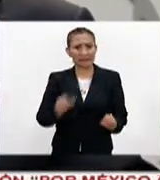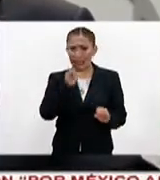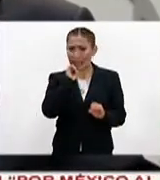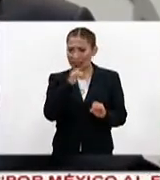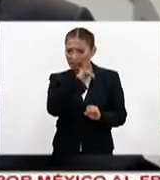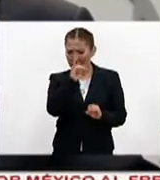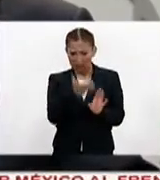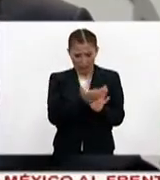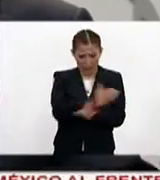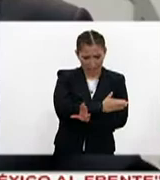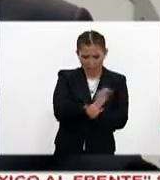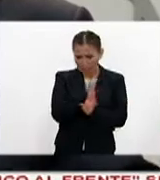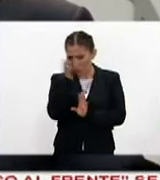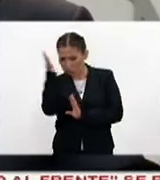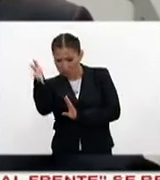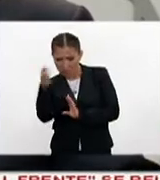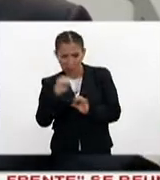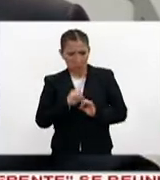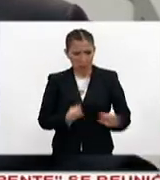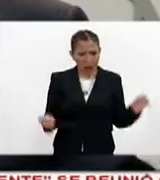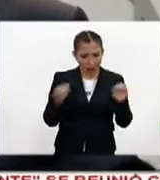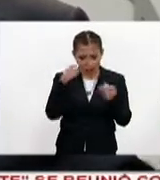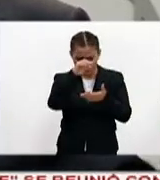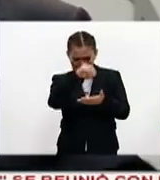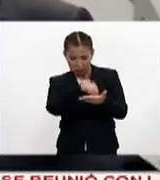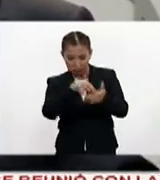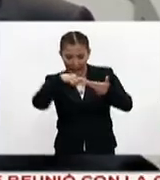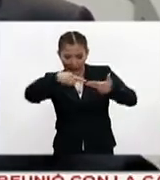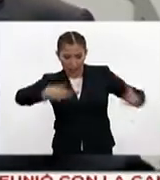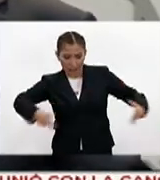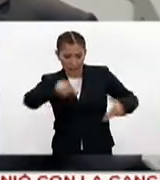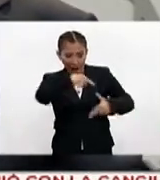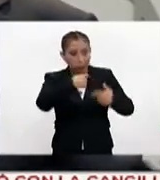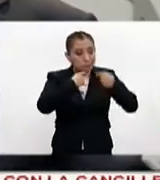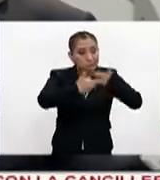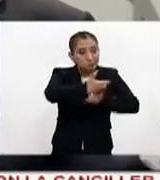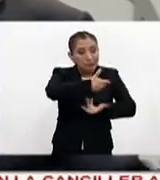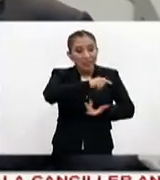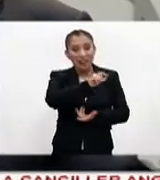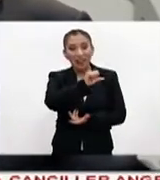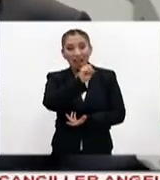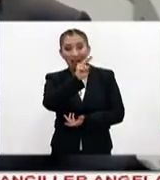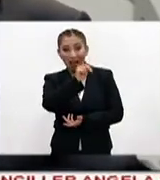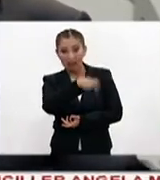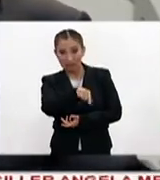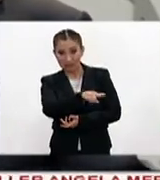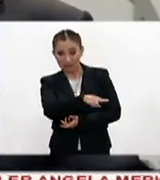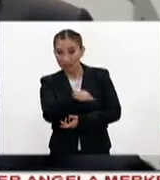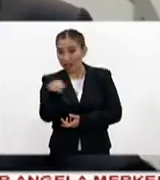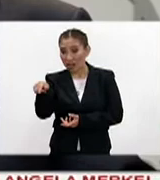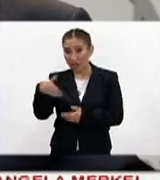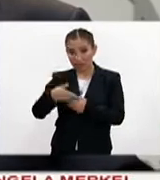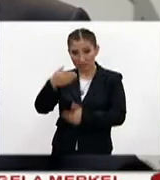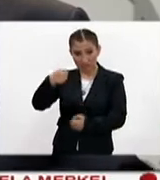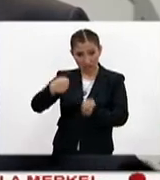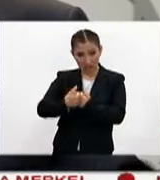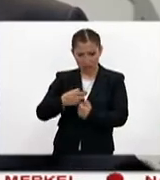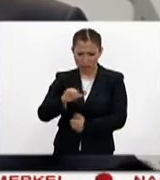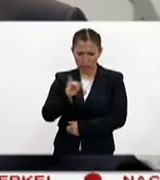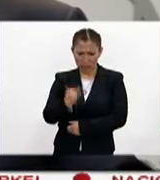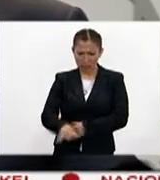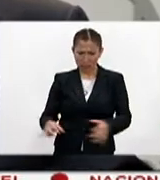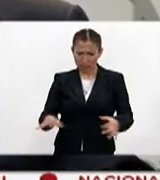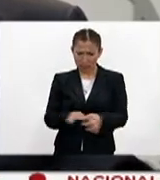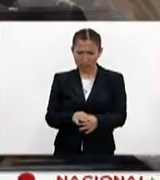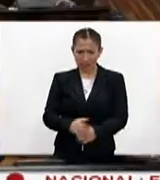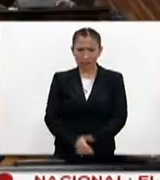ha existido, ni existirá ninguna relación entre la negociación del Tratado de Libre Comercio y el muro, bajo ninguna